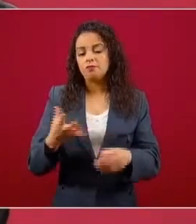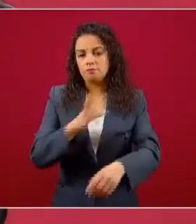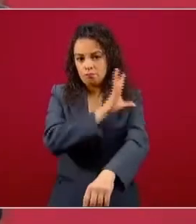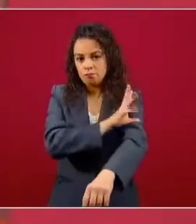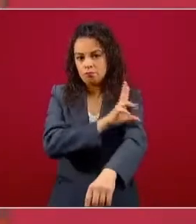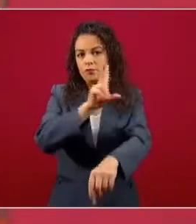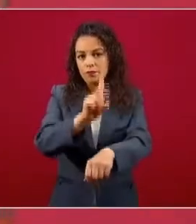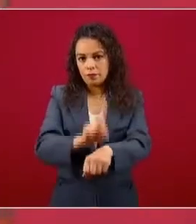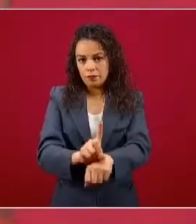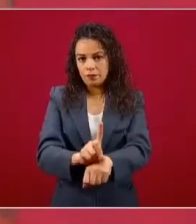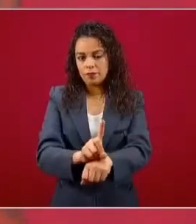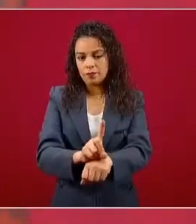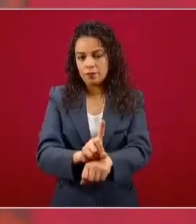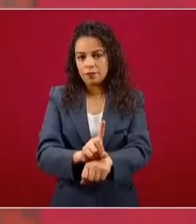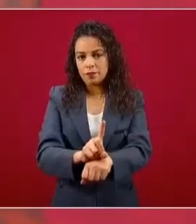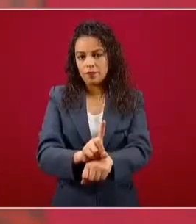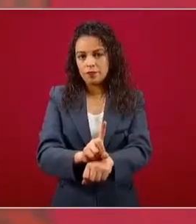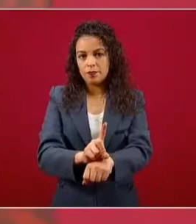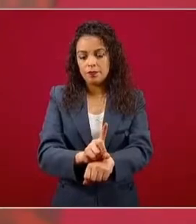d